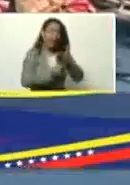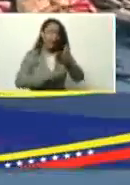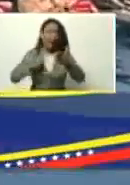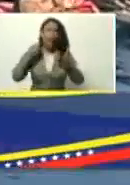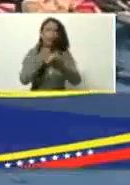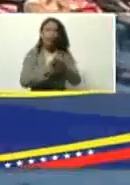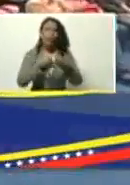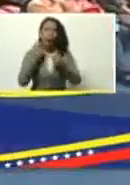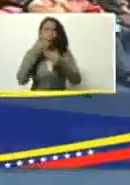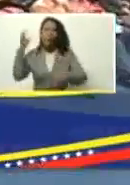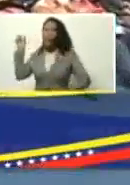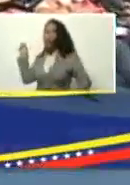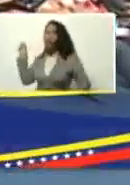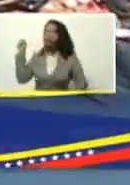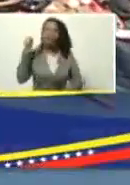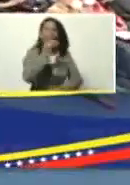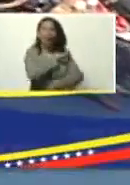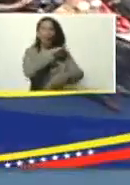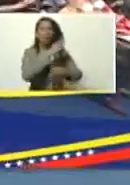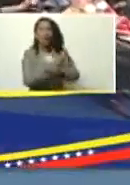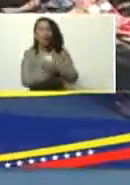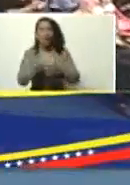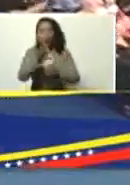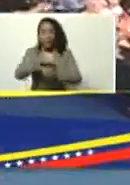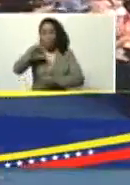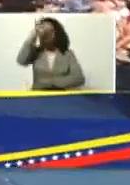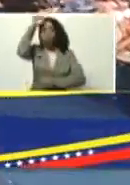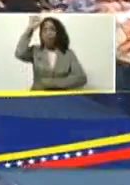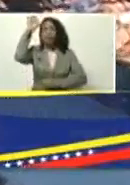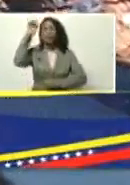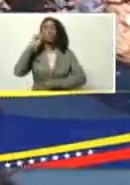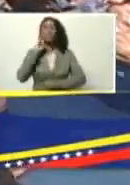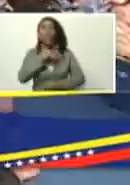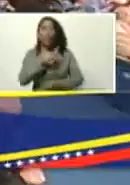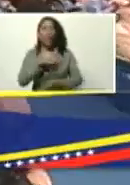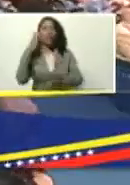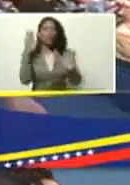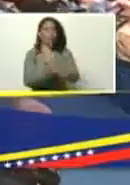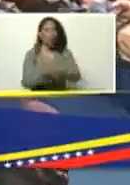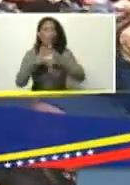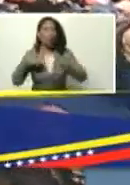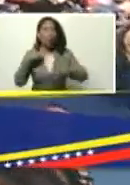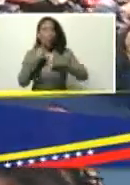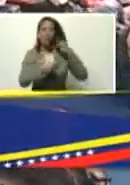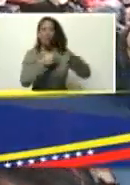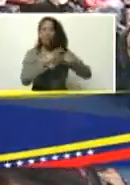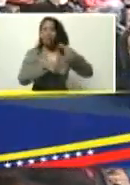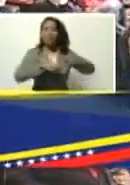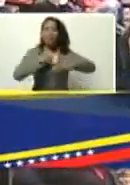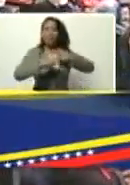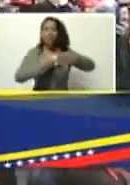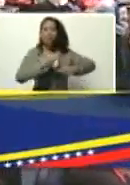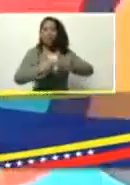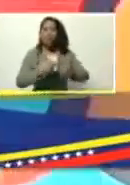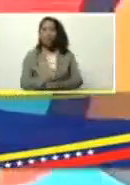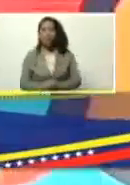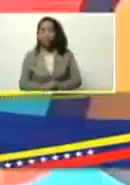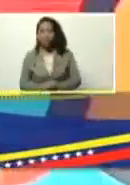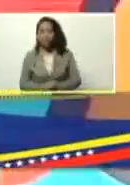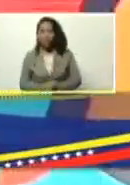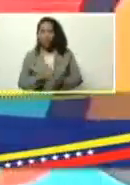cómo trajo la fuerza espiritual de la historia y sobre todo el proceso revolucionario